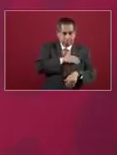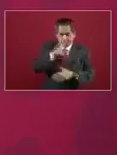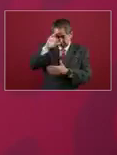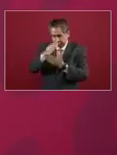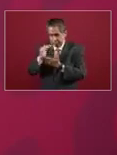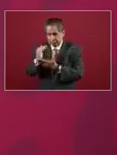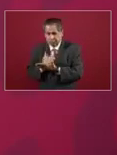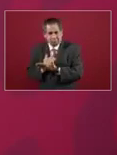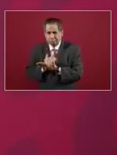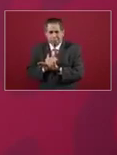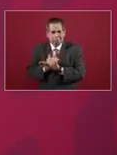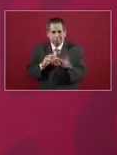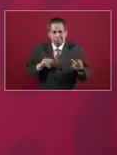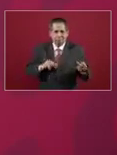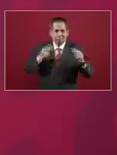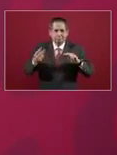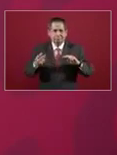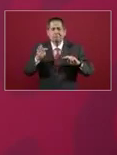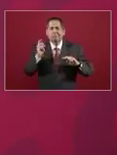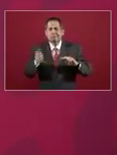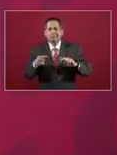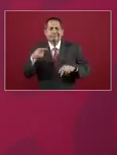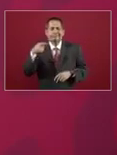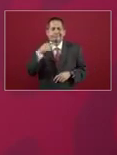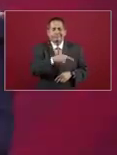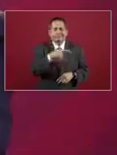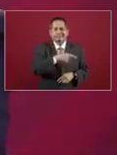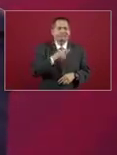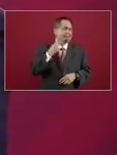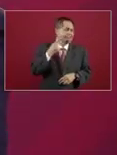es la parte política,